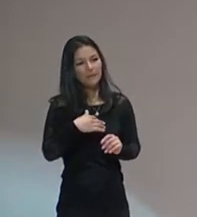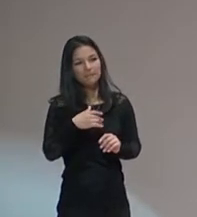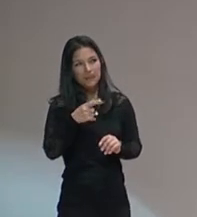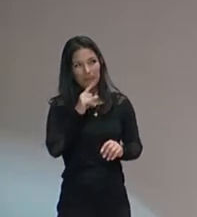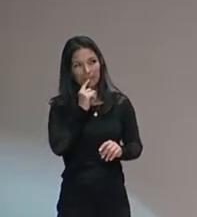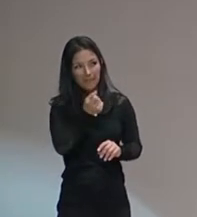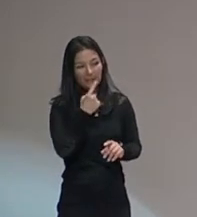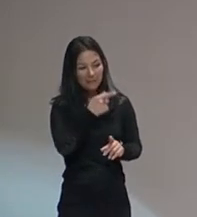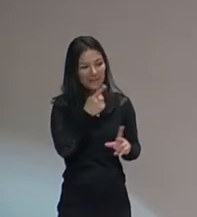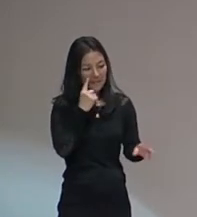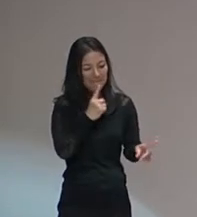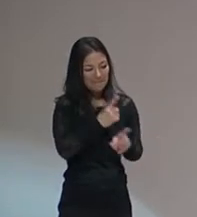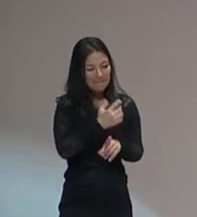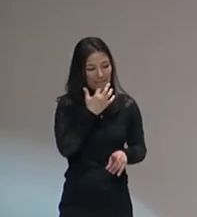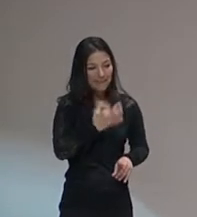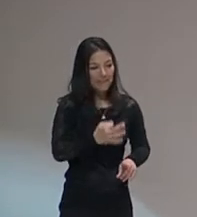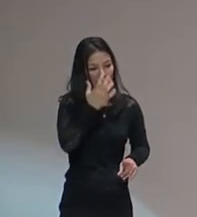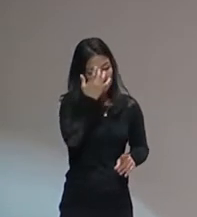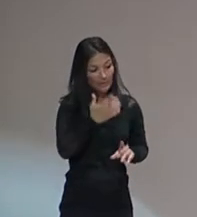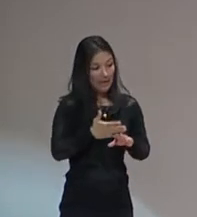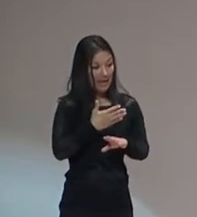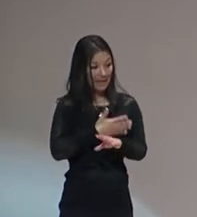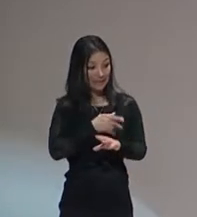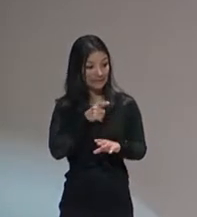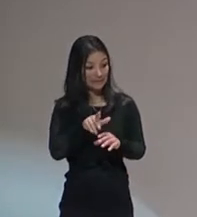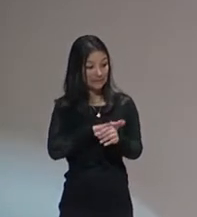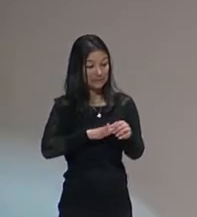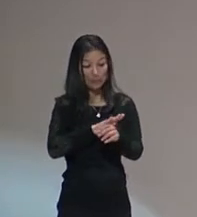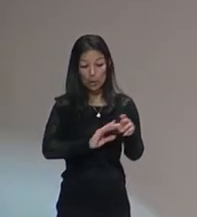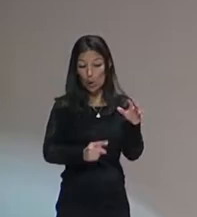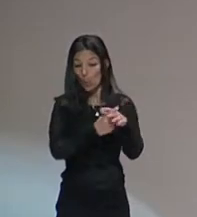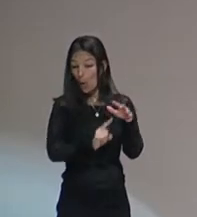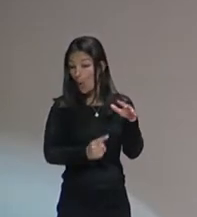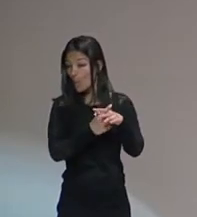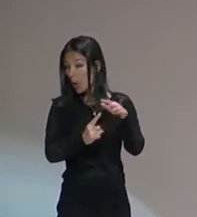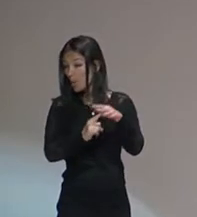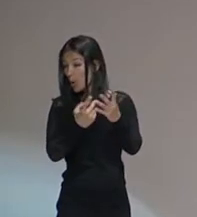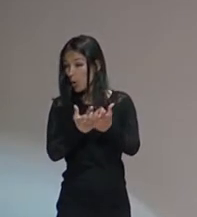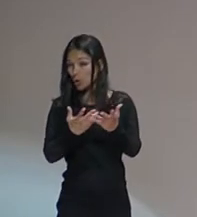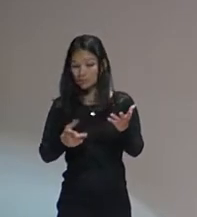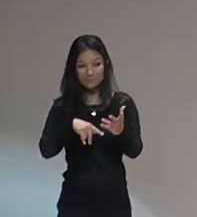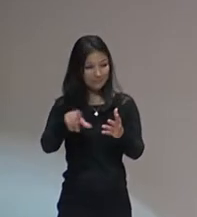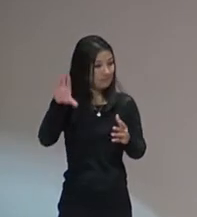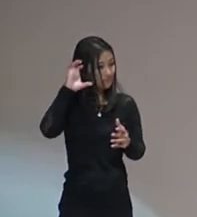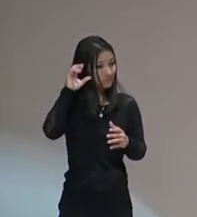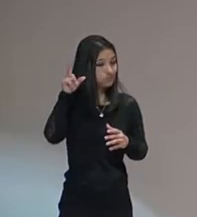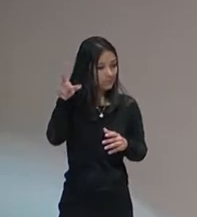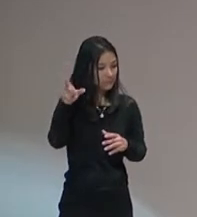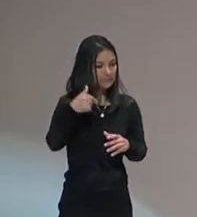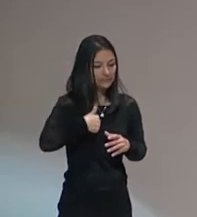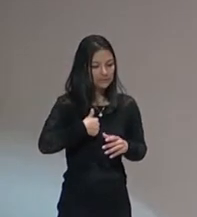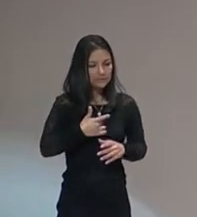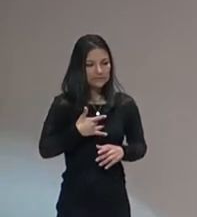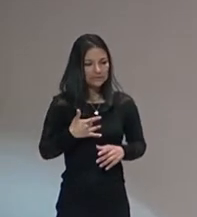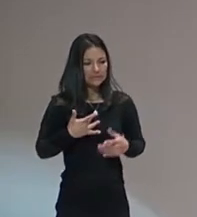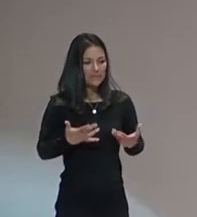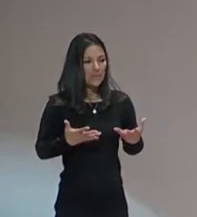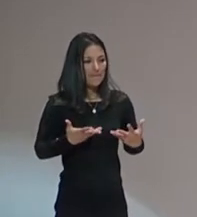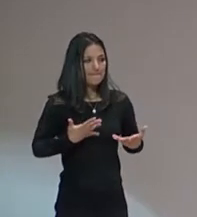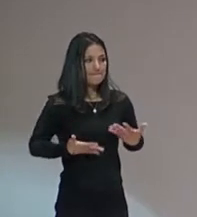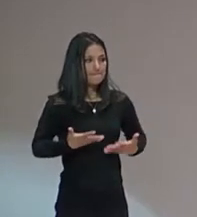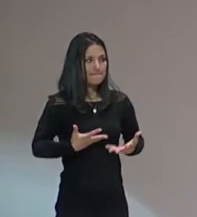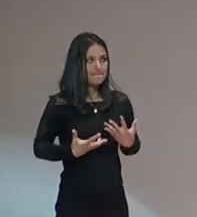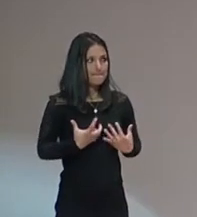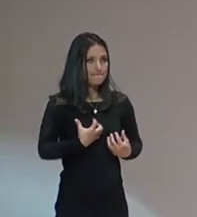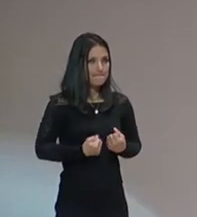porque precisamente en el momento en que sucedieron estos hechos, uno siente que pierde esa otredad, ¿verdad? Queda